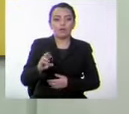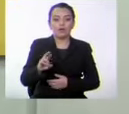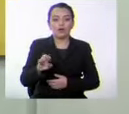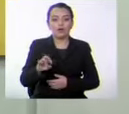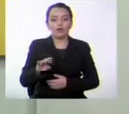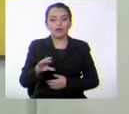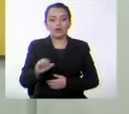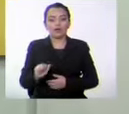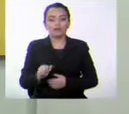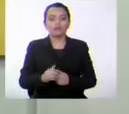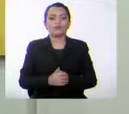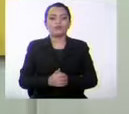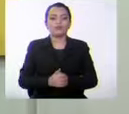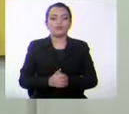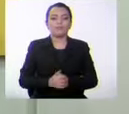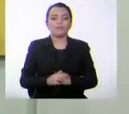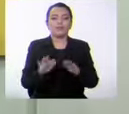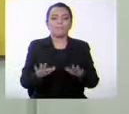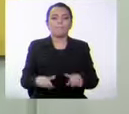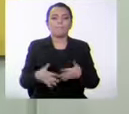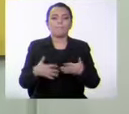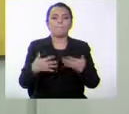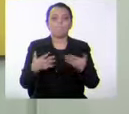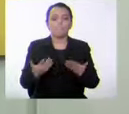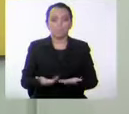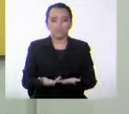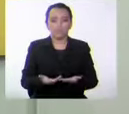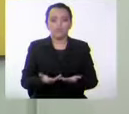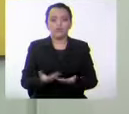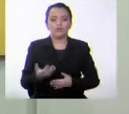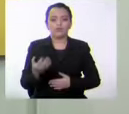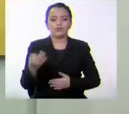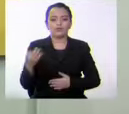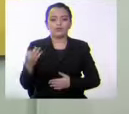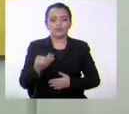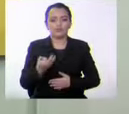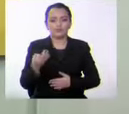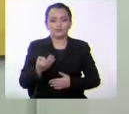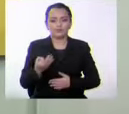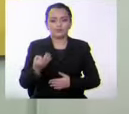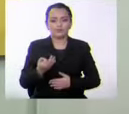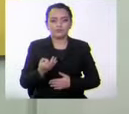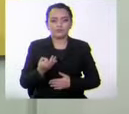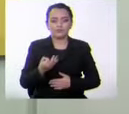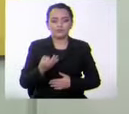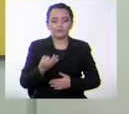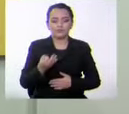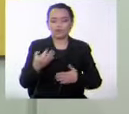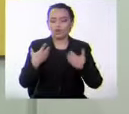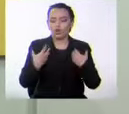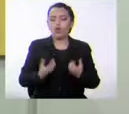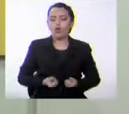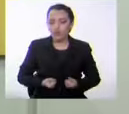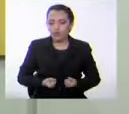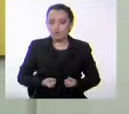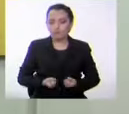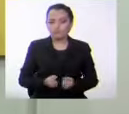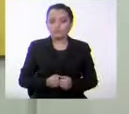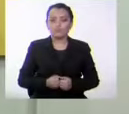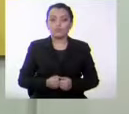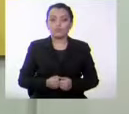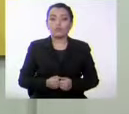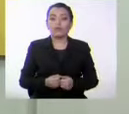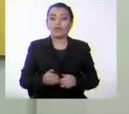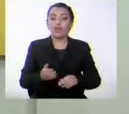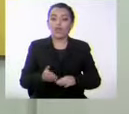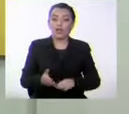¿Por qué la necesidad de un eje central como es el gobierno? Antes de comenzar, le hicimos esta